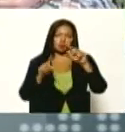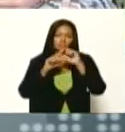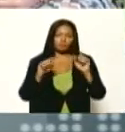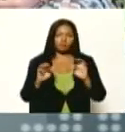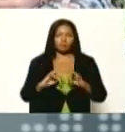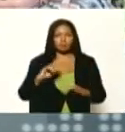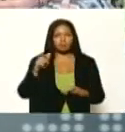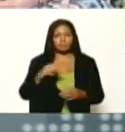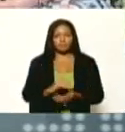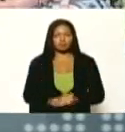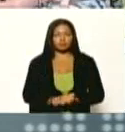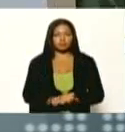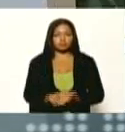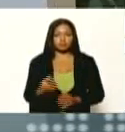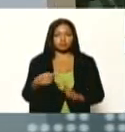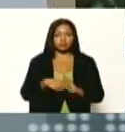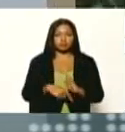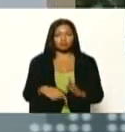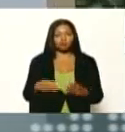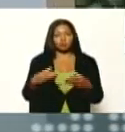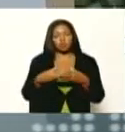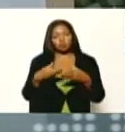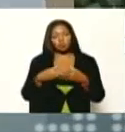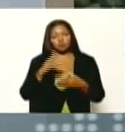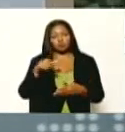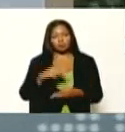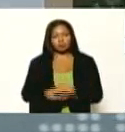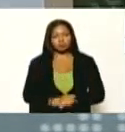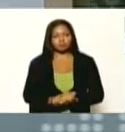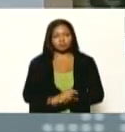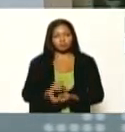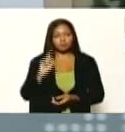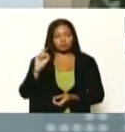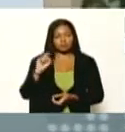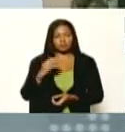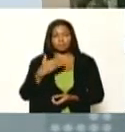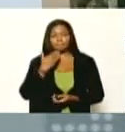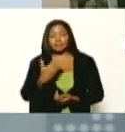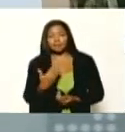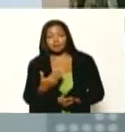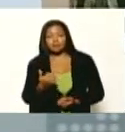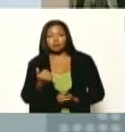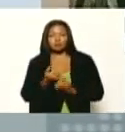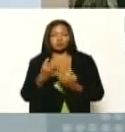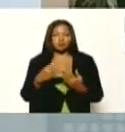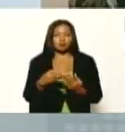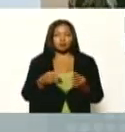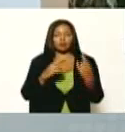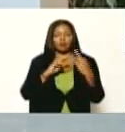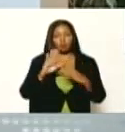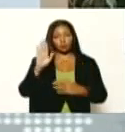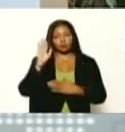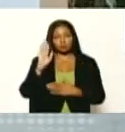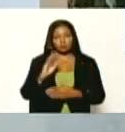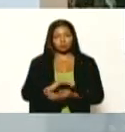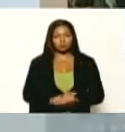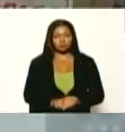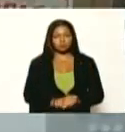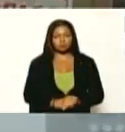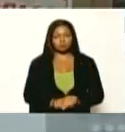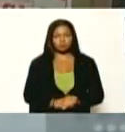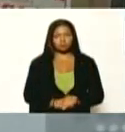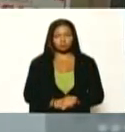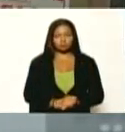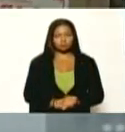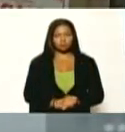vida interna, en la vida del Partido Socialista, necesitan pedir, solicitar autorización. Así